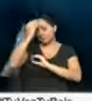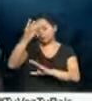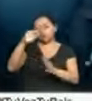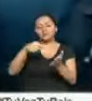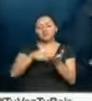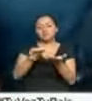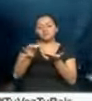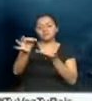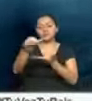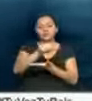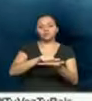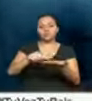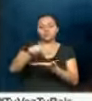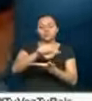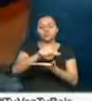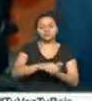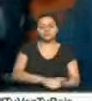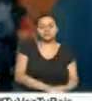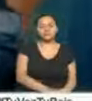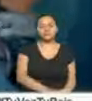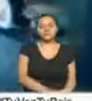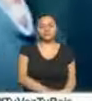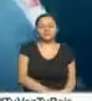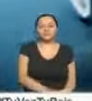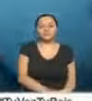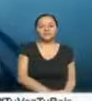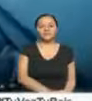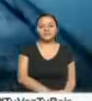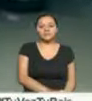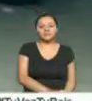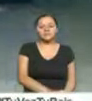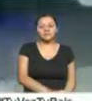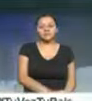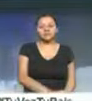la subzona Azuay. Cristina Pavón, Noticiero Ciudadano.